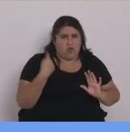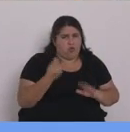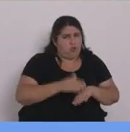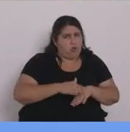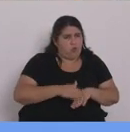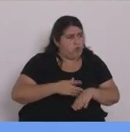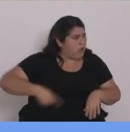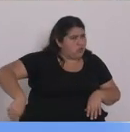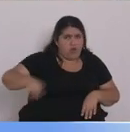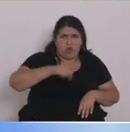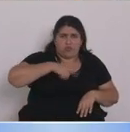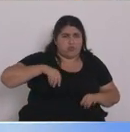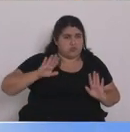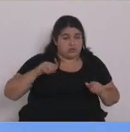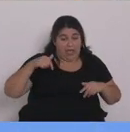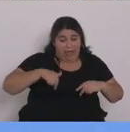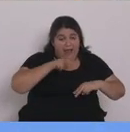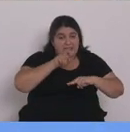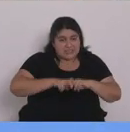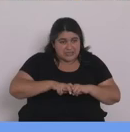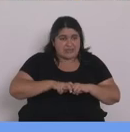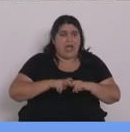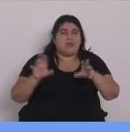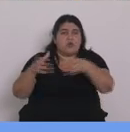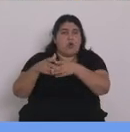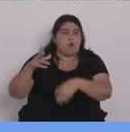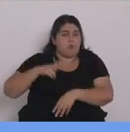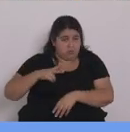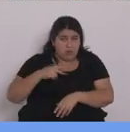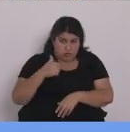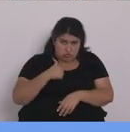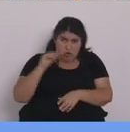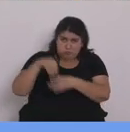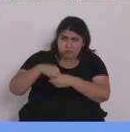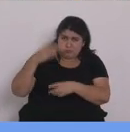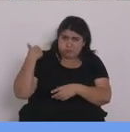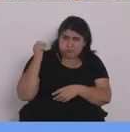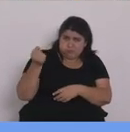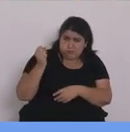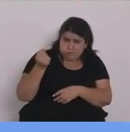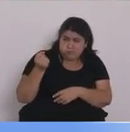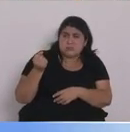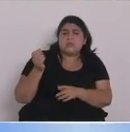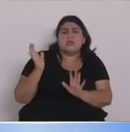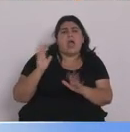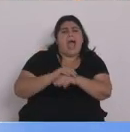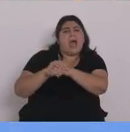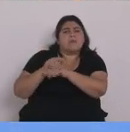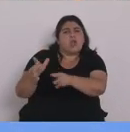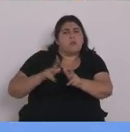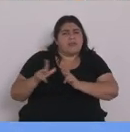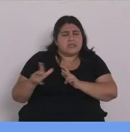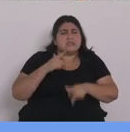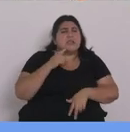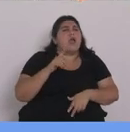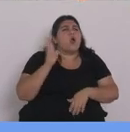déficit. Los que estamos acá, la parte privada, que yo vengo de la parte privada. Yo vengo de la parte privada y muchos amigos me dicen, sí, que la corrupción